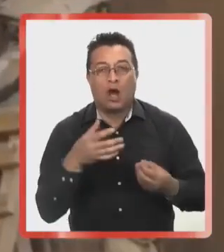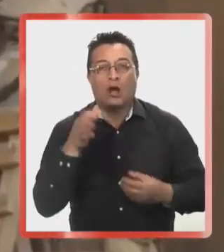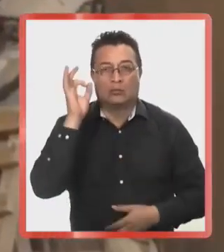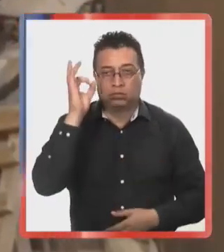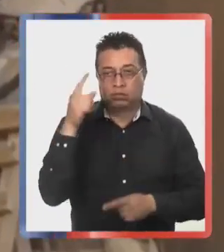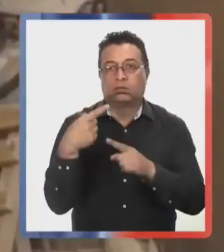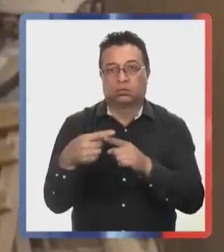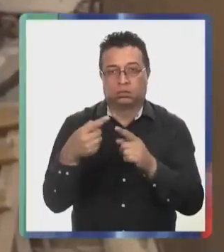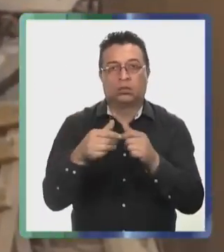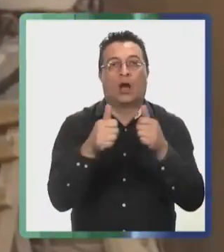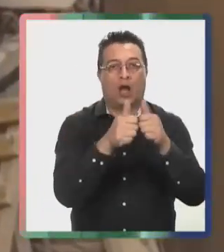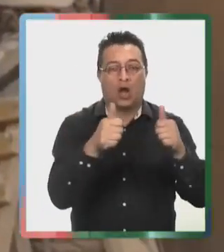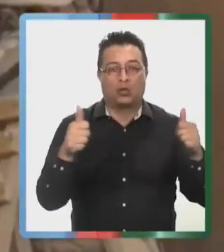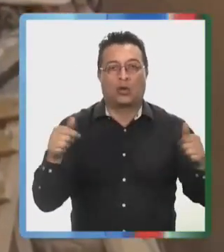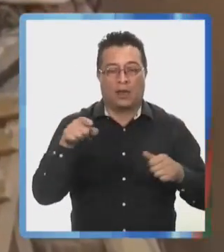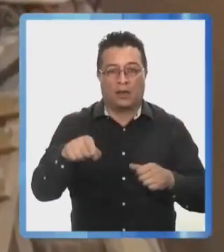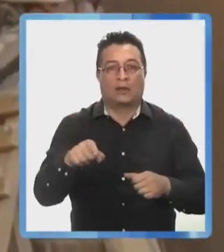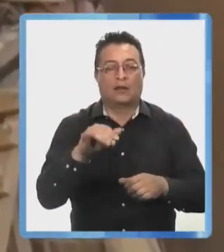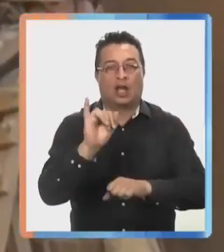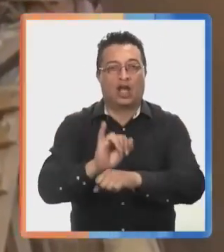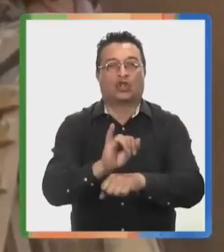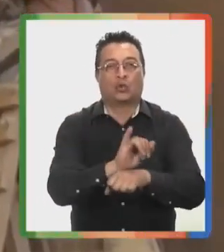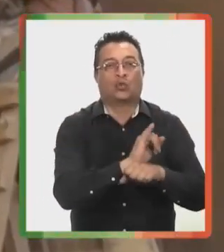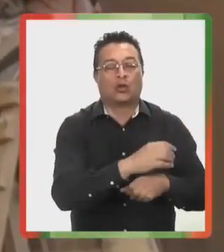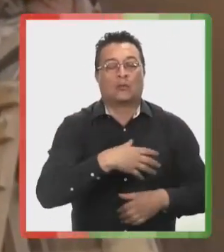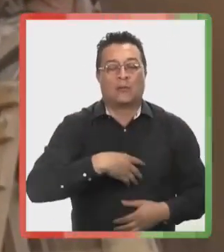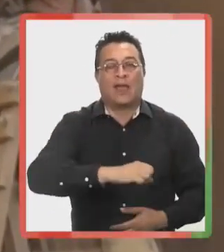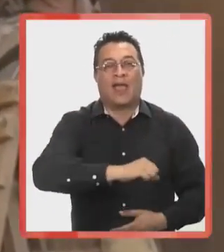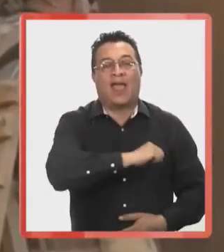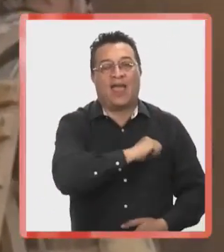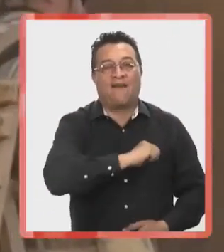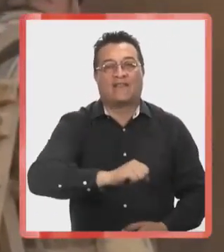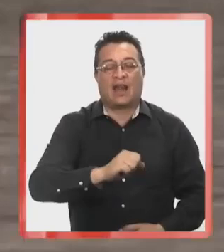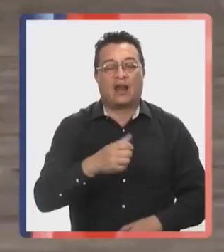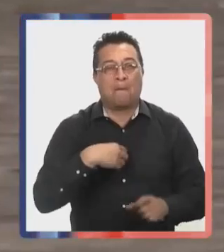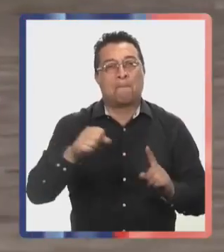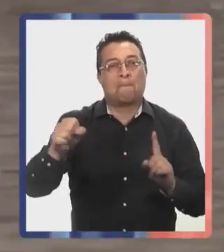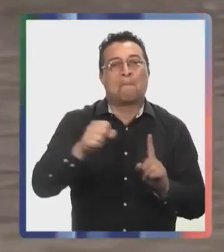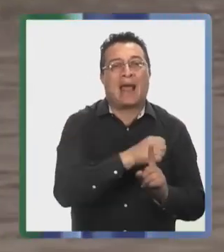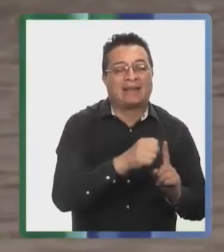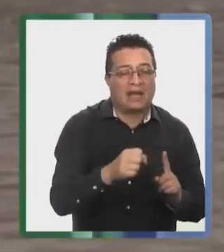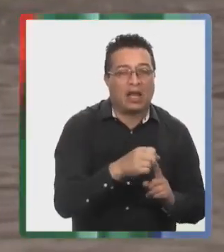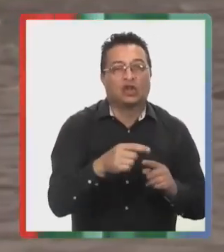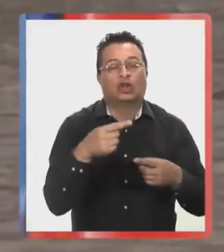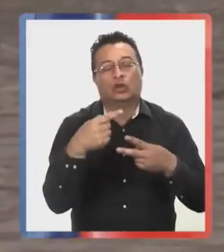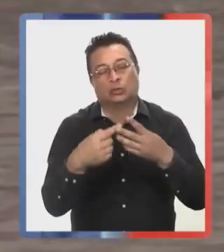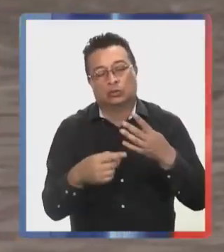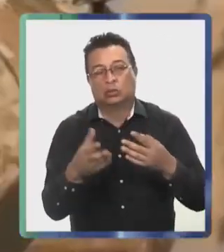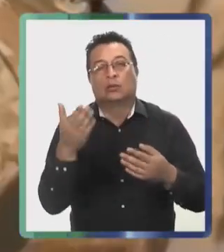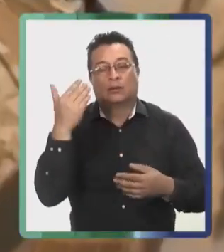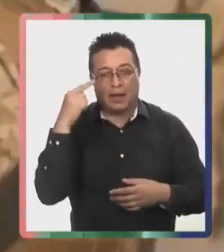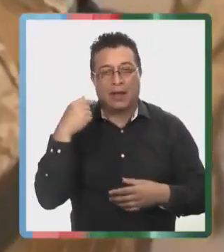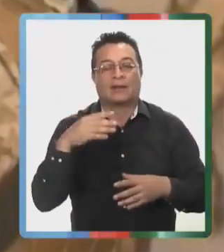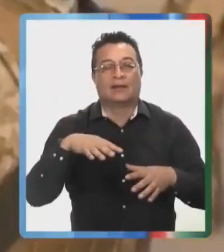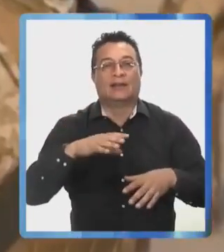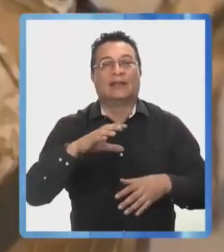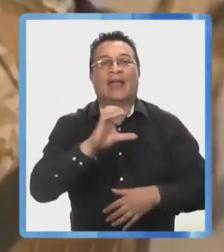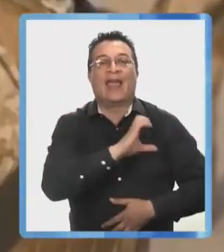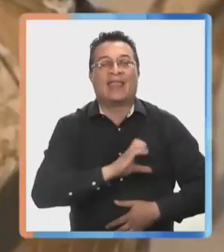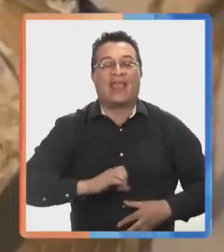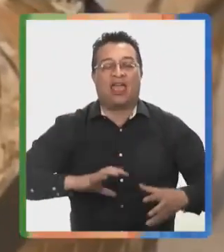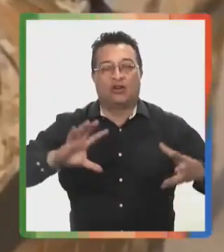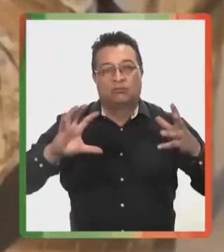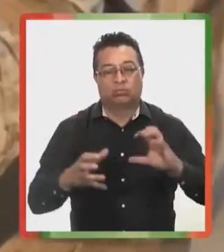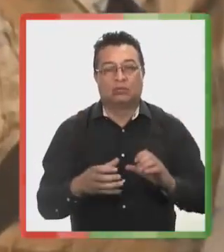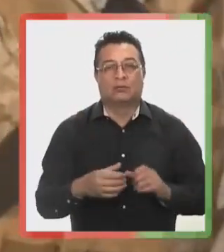sostenido reuniones con diversas autoridades de estas instituciones para evitar malos tratos como el vivido durante el estado de